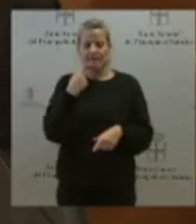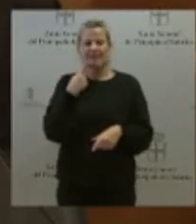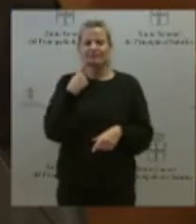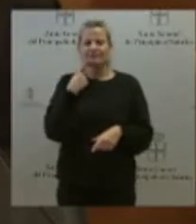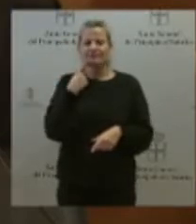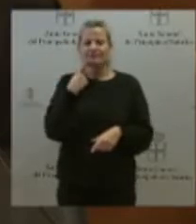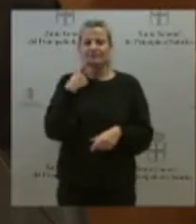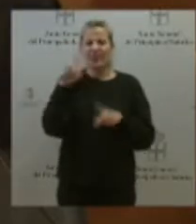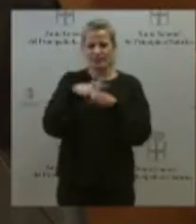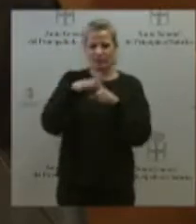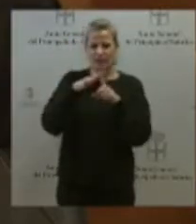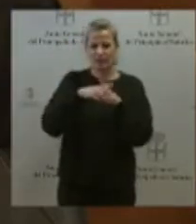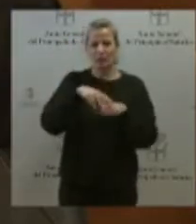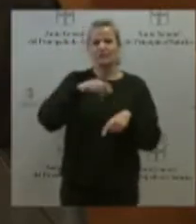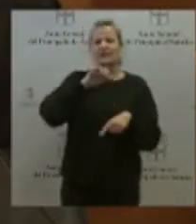año